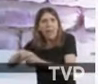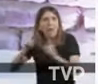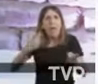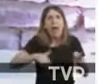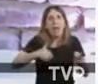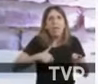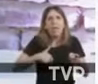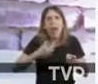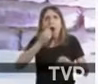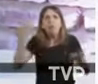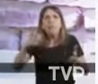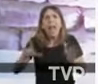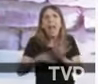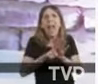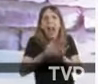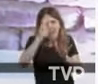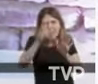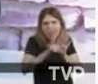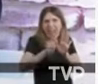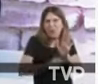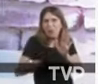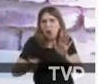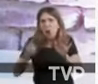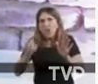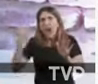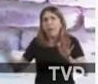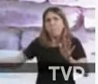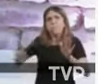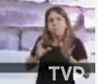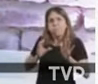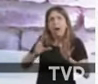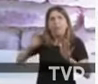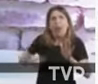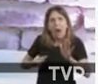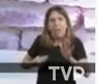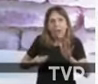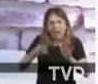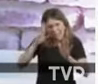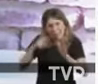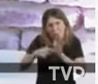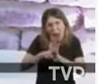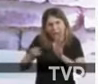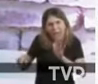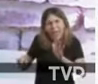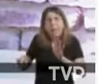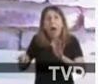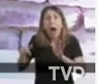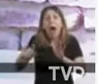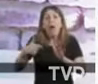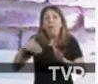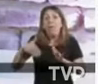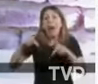manera legal la forma en la que se otorgó, absolutamente desmesurado y fracasado, ahora nos lleva a una apariencia de